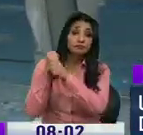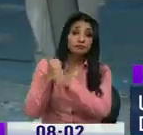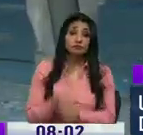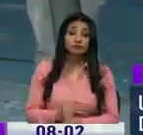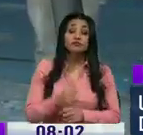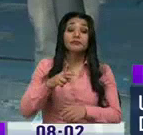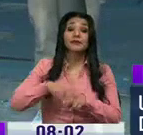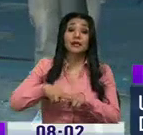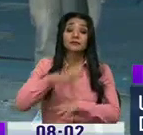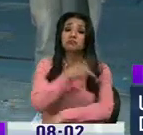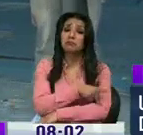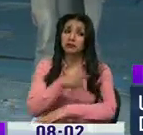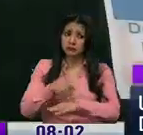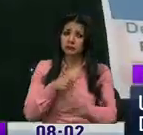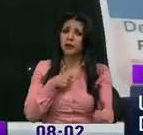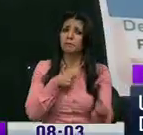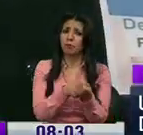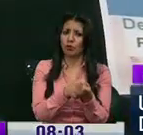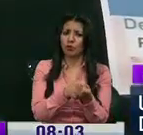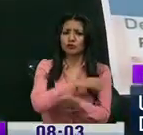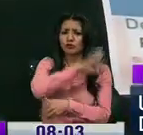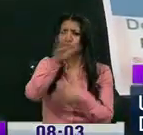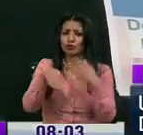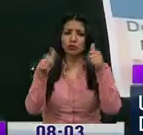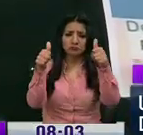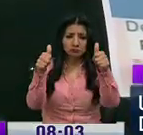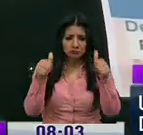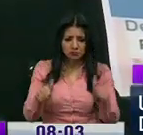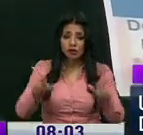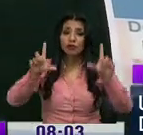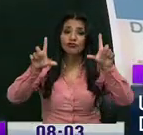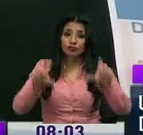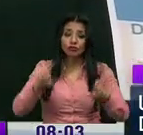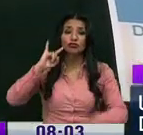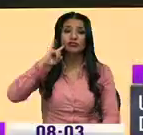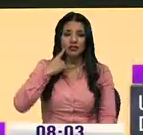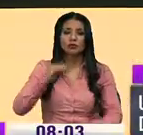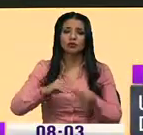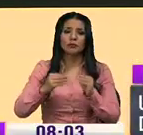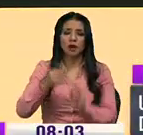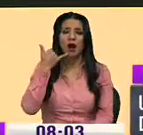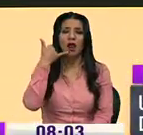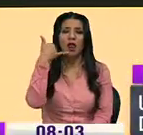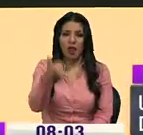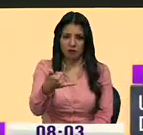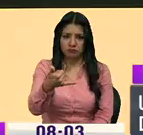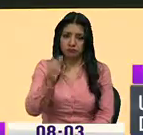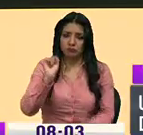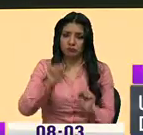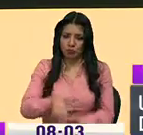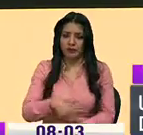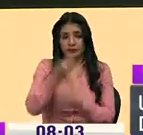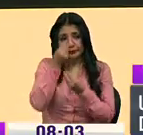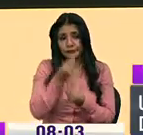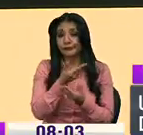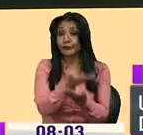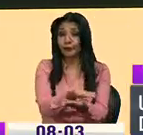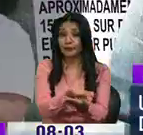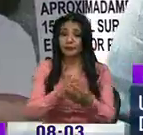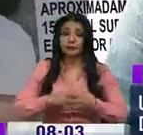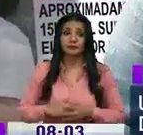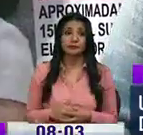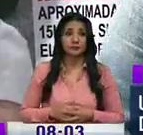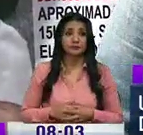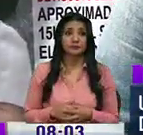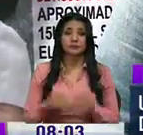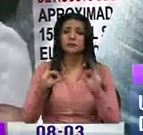de Pichincha. Las unidades llevarán afiches con la foto de la pequeña y teléfono a donde la comunidad puede entregar información.